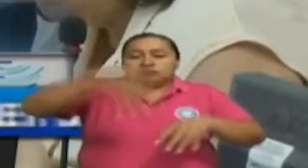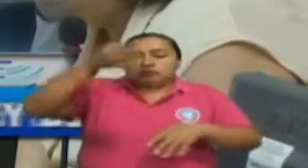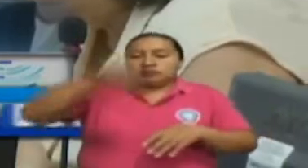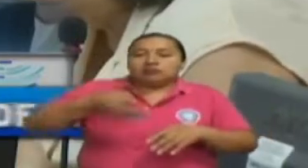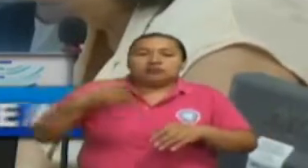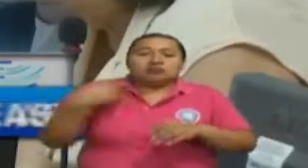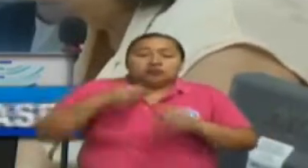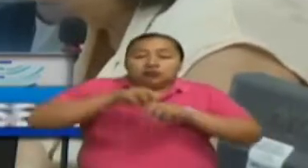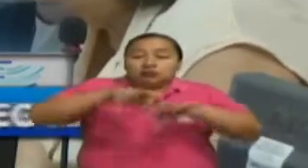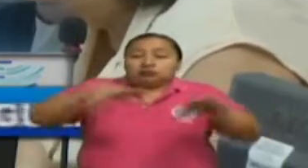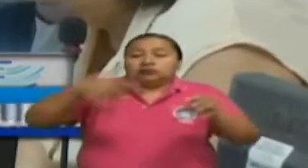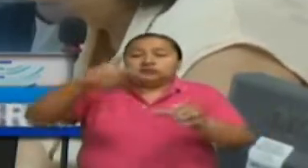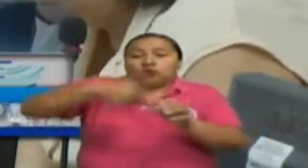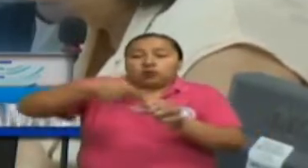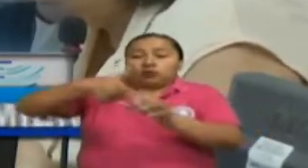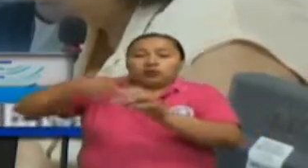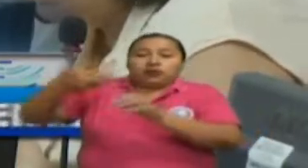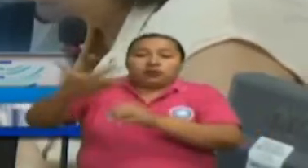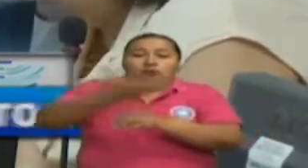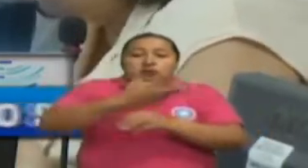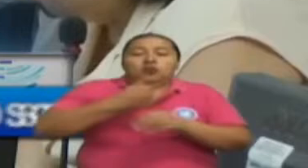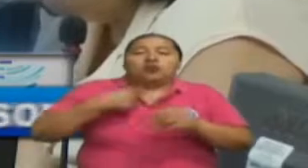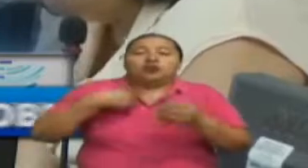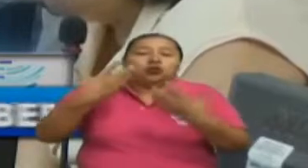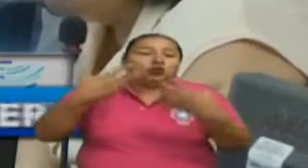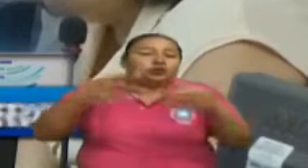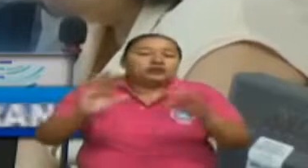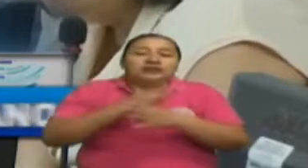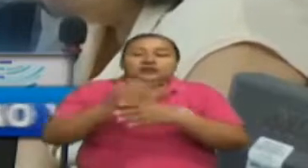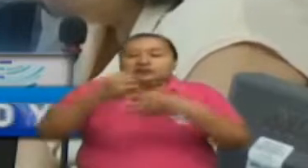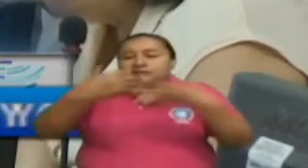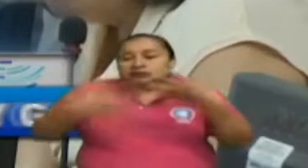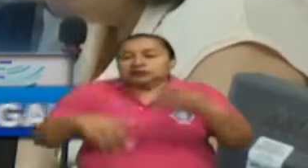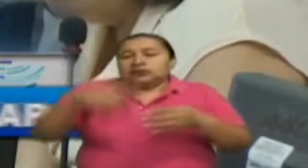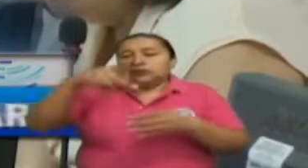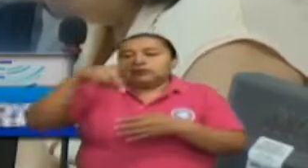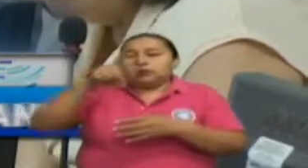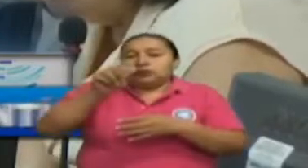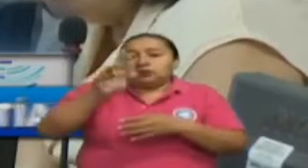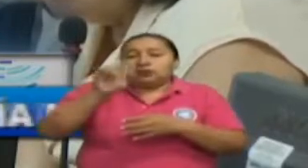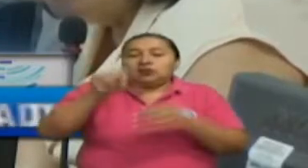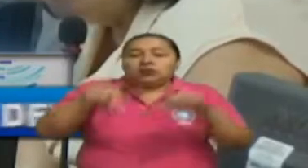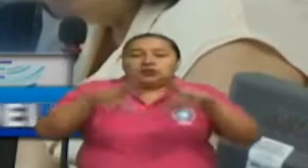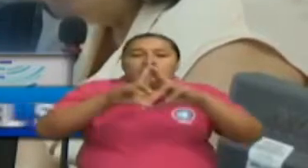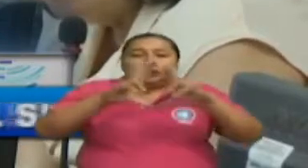Garantía del Suministro de Combustible y Productos Derivados del Petróleo a la